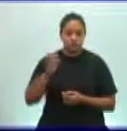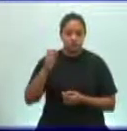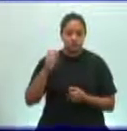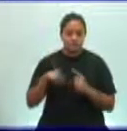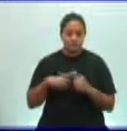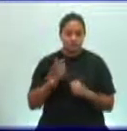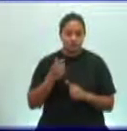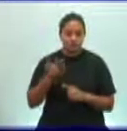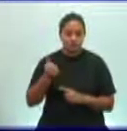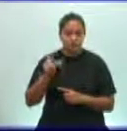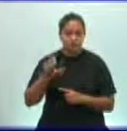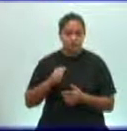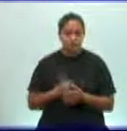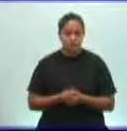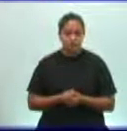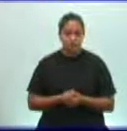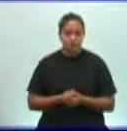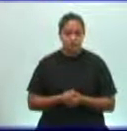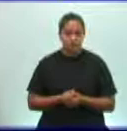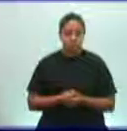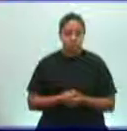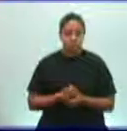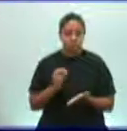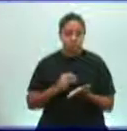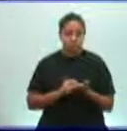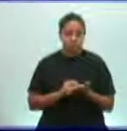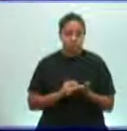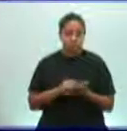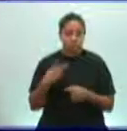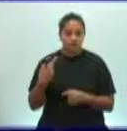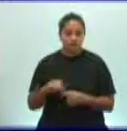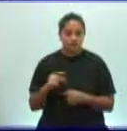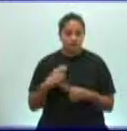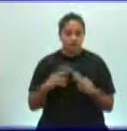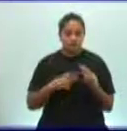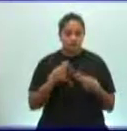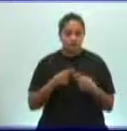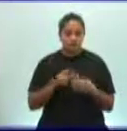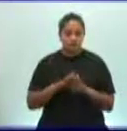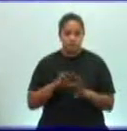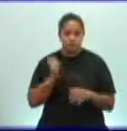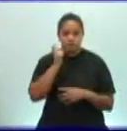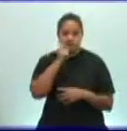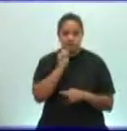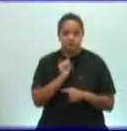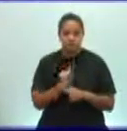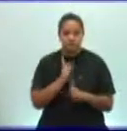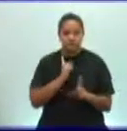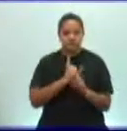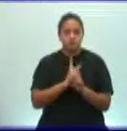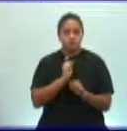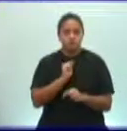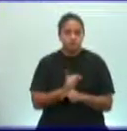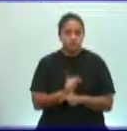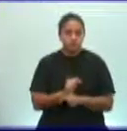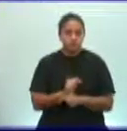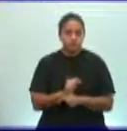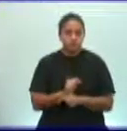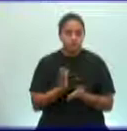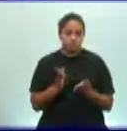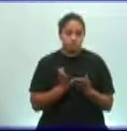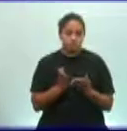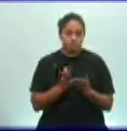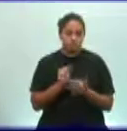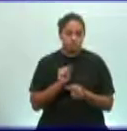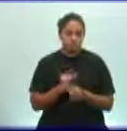a presentarles la actividad que realizarán una vez finalizado el encuentro, la actividad que se les estará